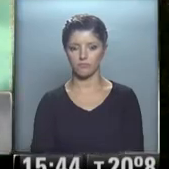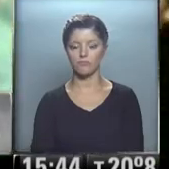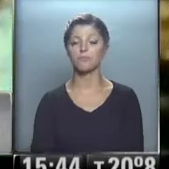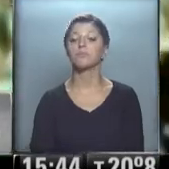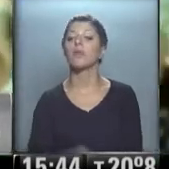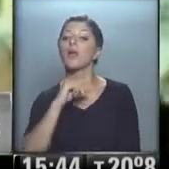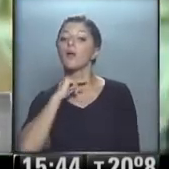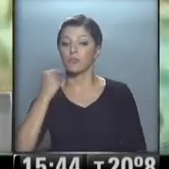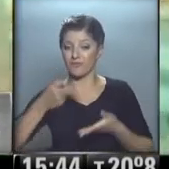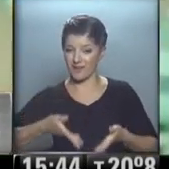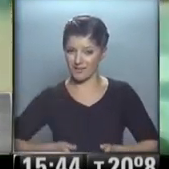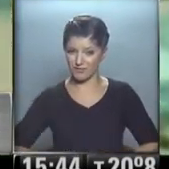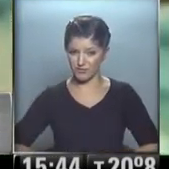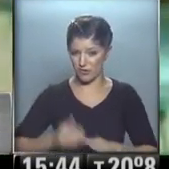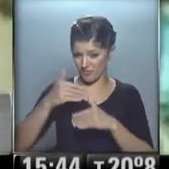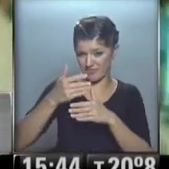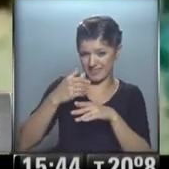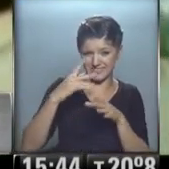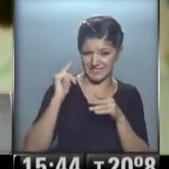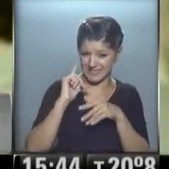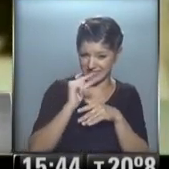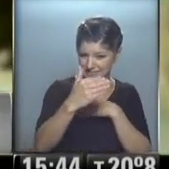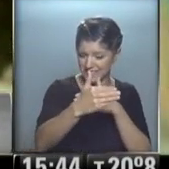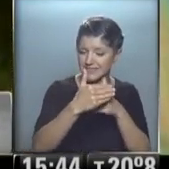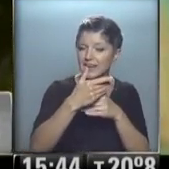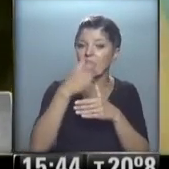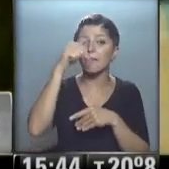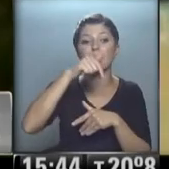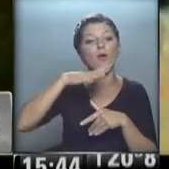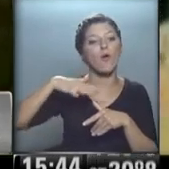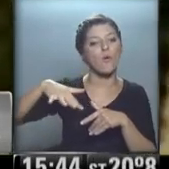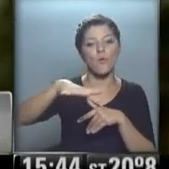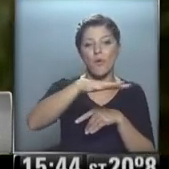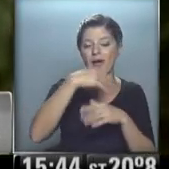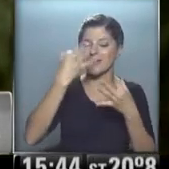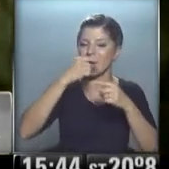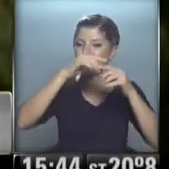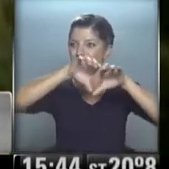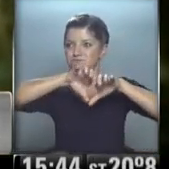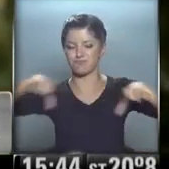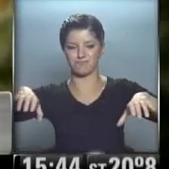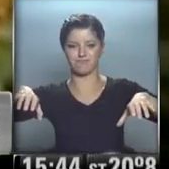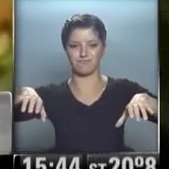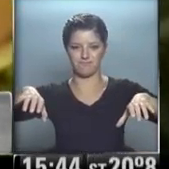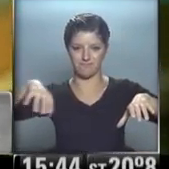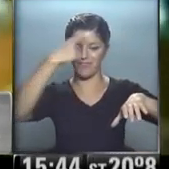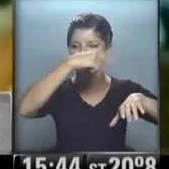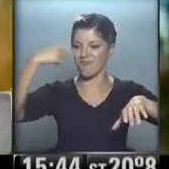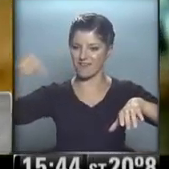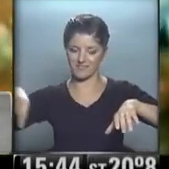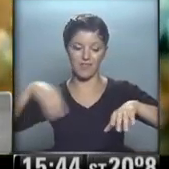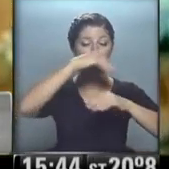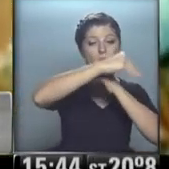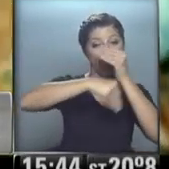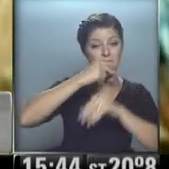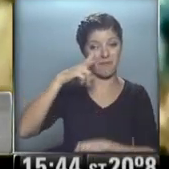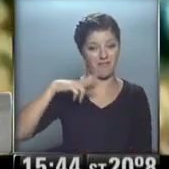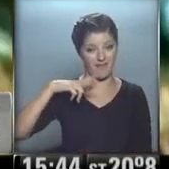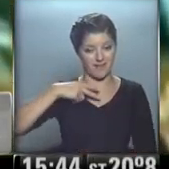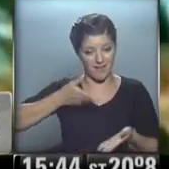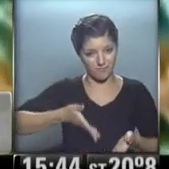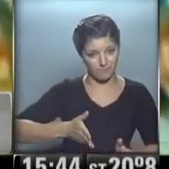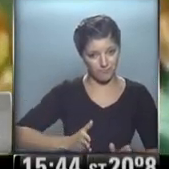Mujica había nacido a pocas cuadras de la villa, pero a una distancia enorme. Hijo de una familia adinerada